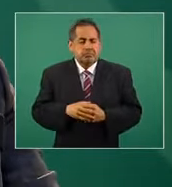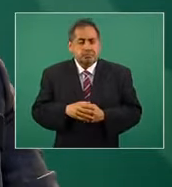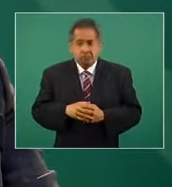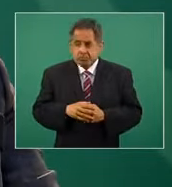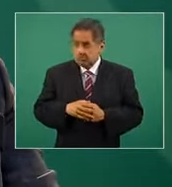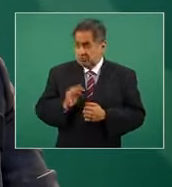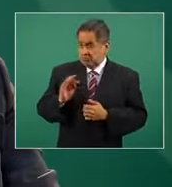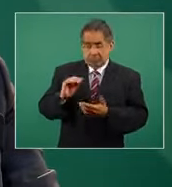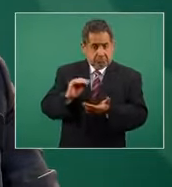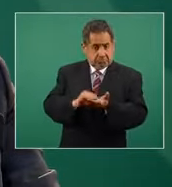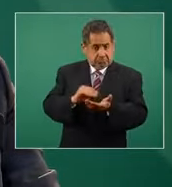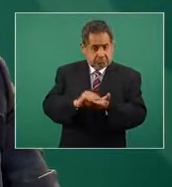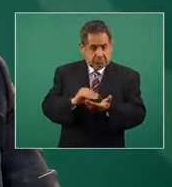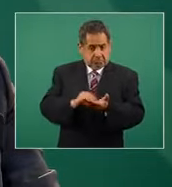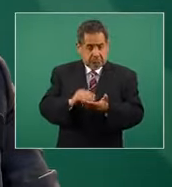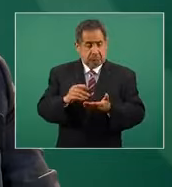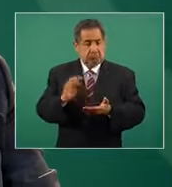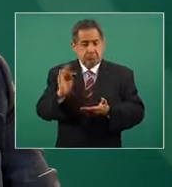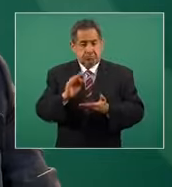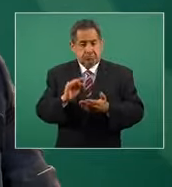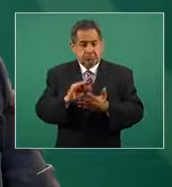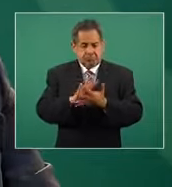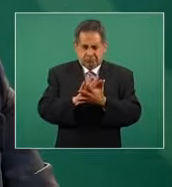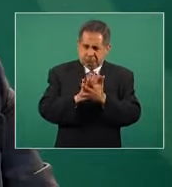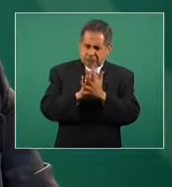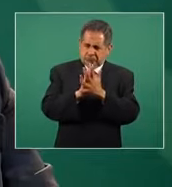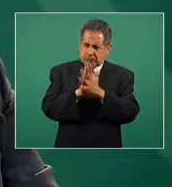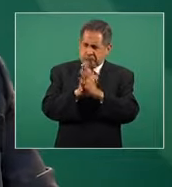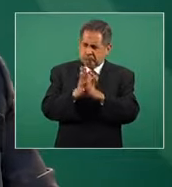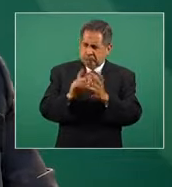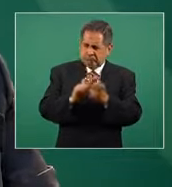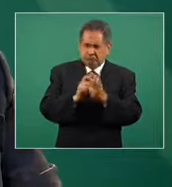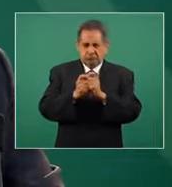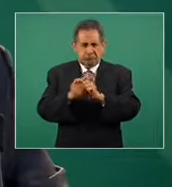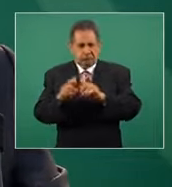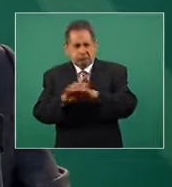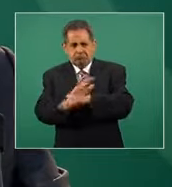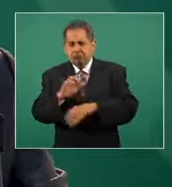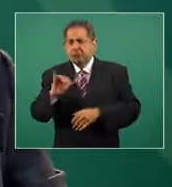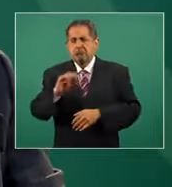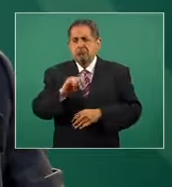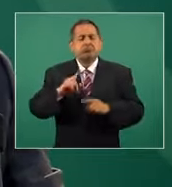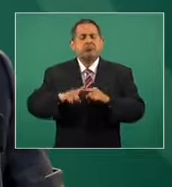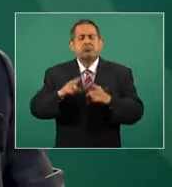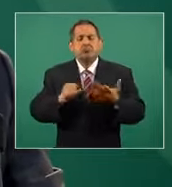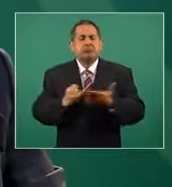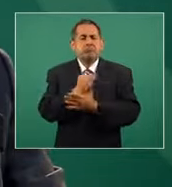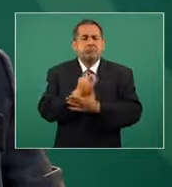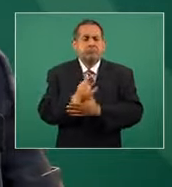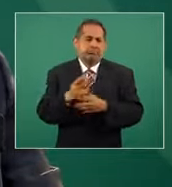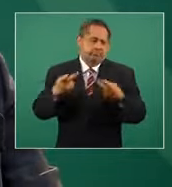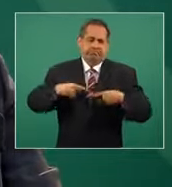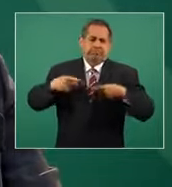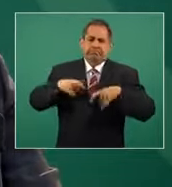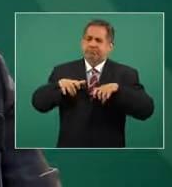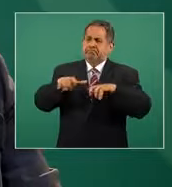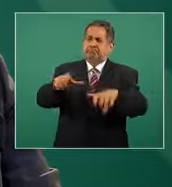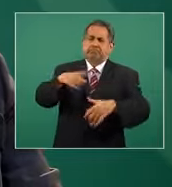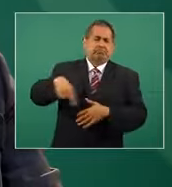continúa la transformación o no? Pues el pueblo, los